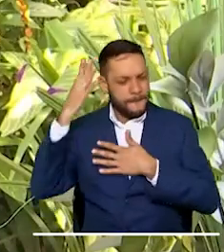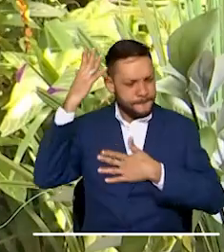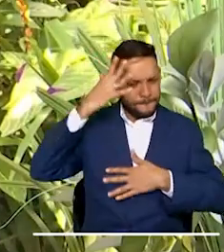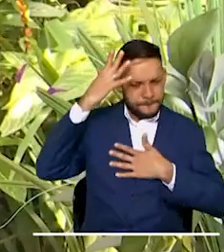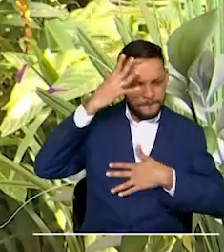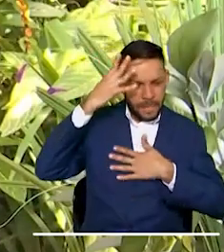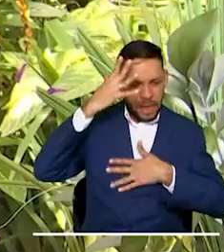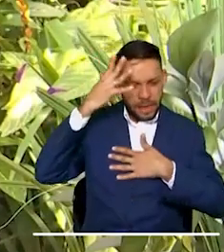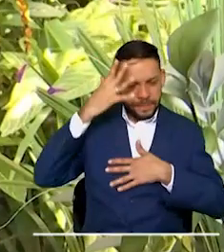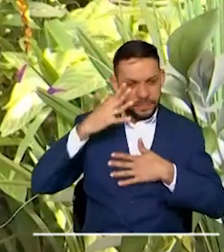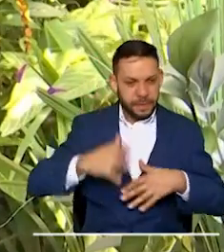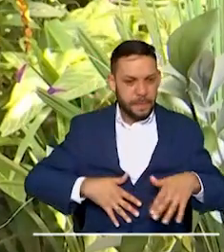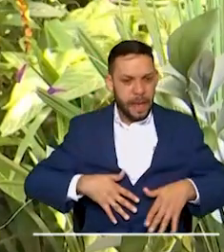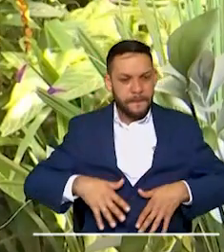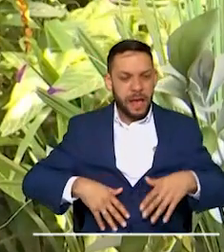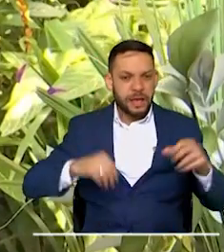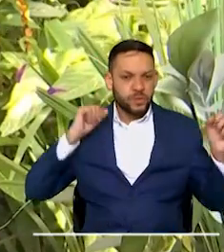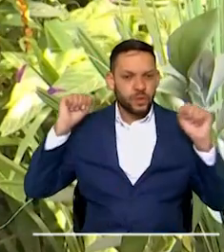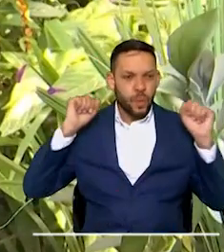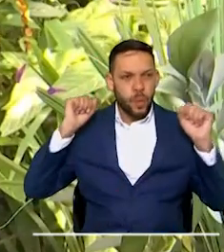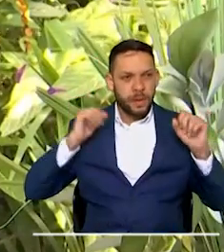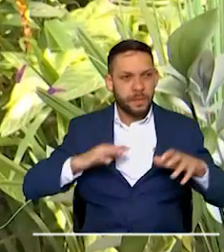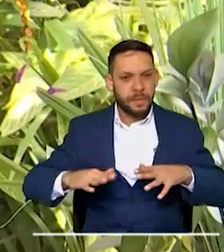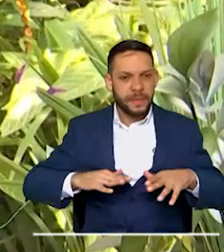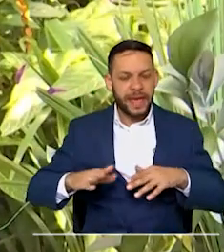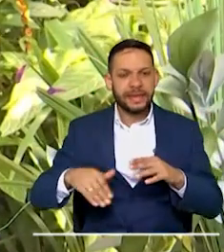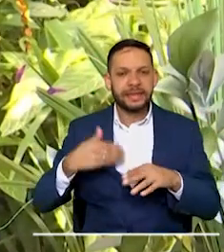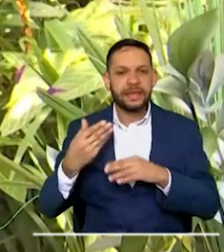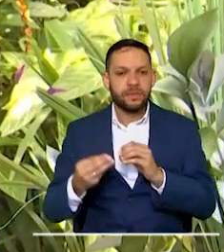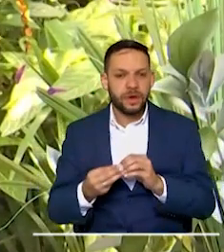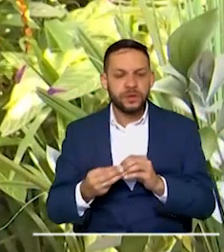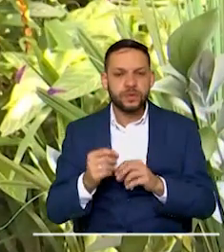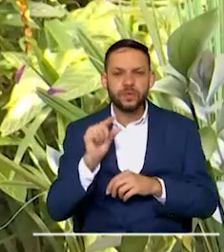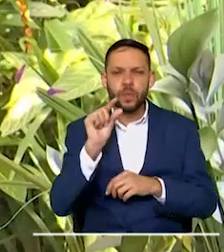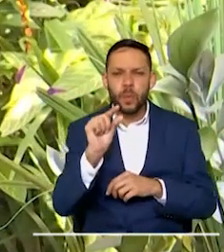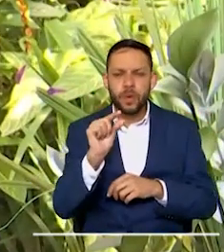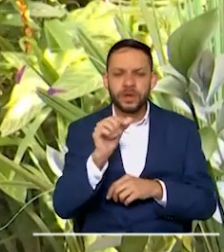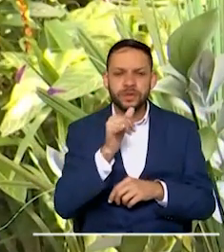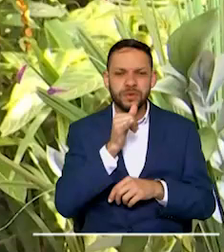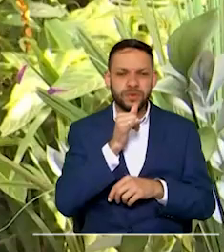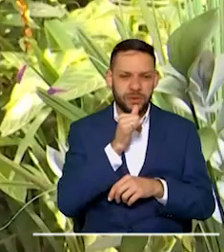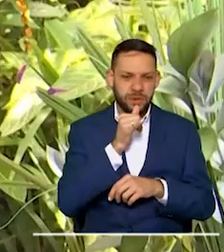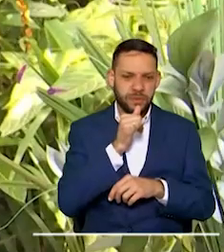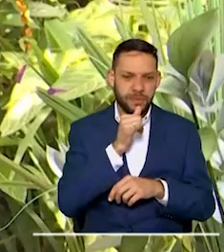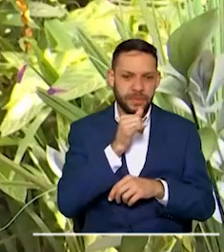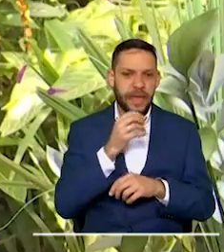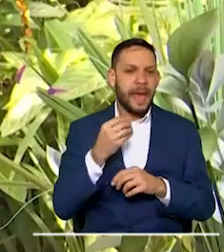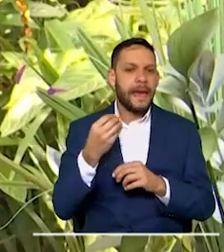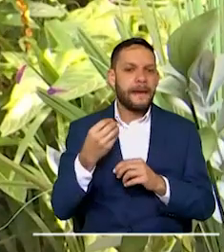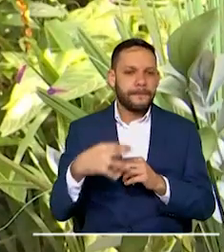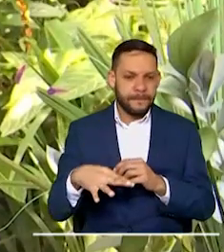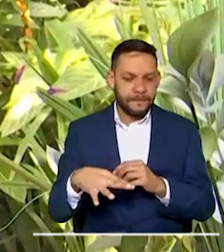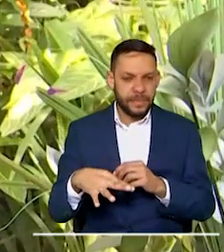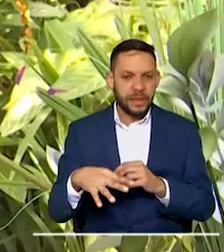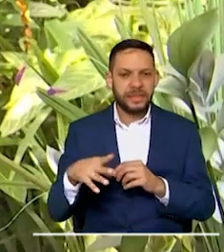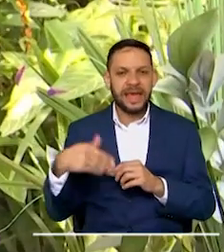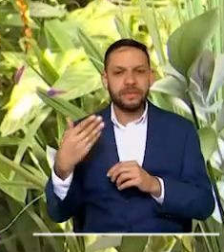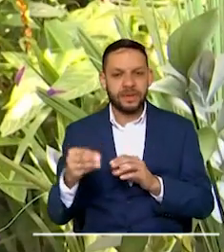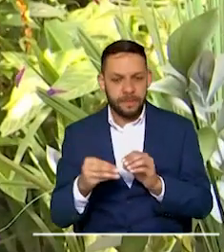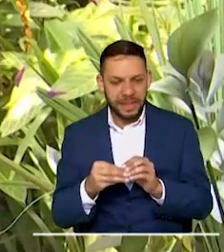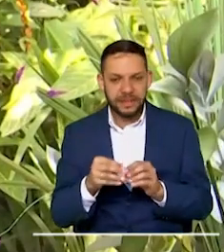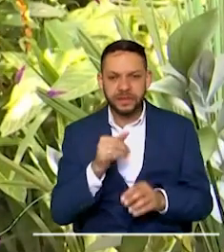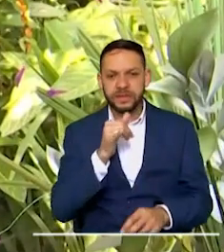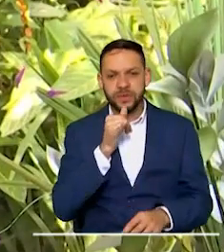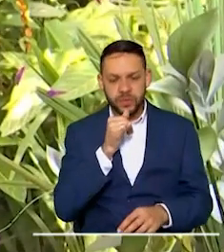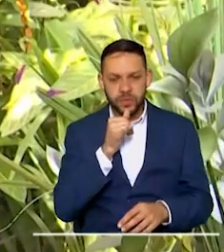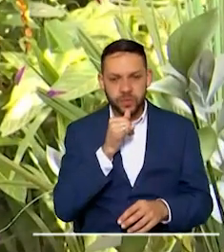días, se seca, se va a la taza del baño, orina un chorrito en el baño para limpiar la uretra y luego sí ya orina en el